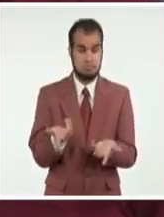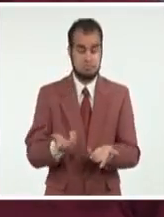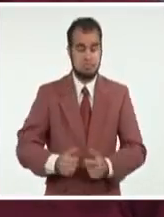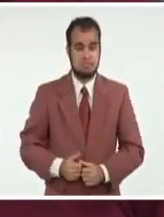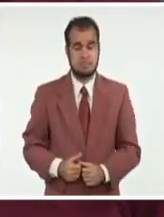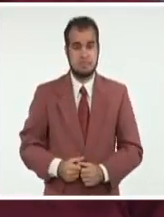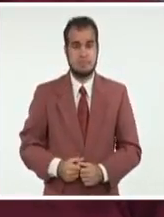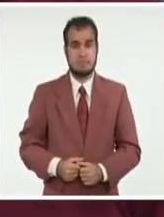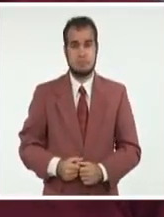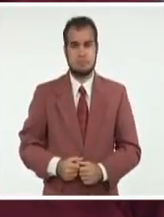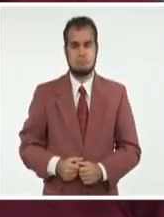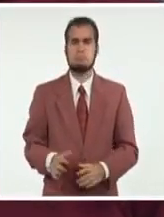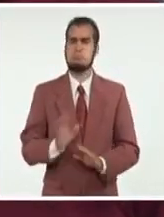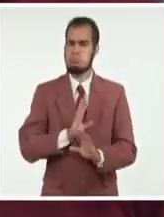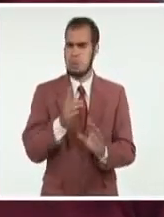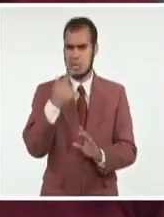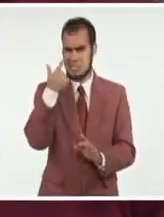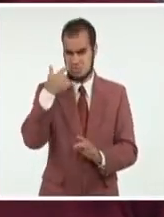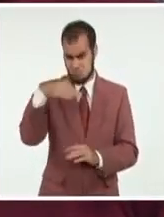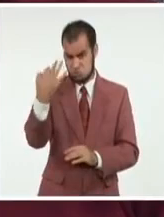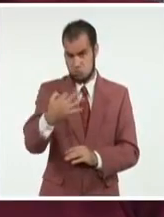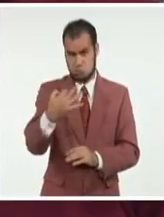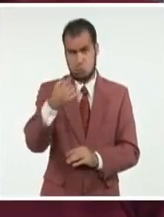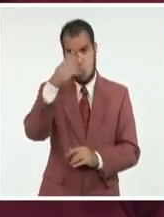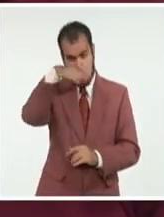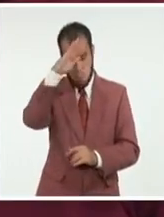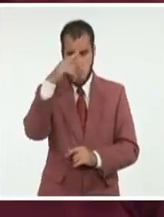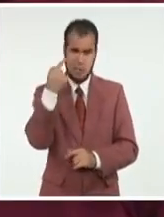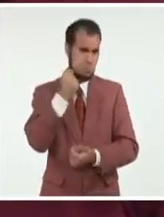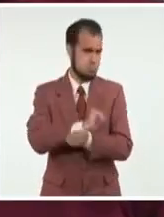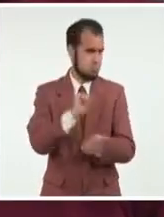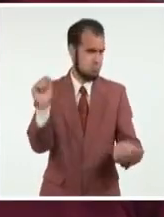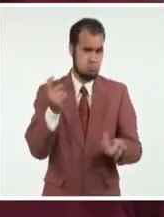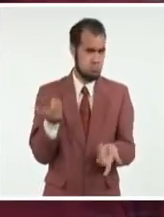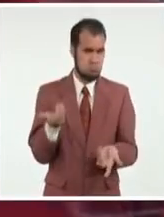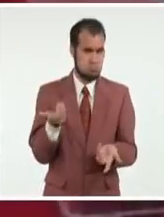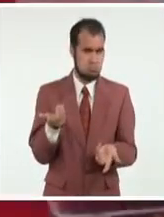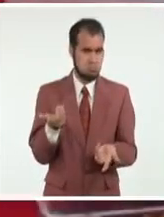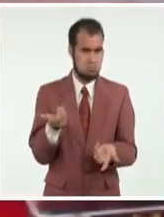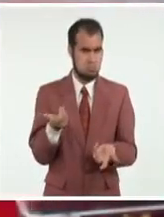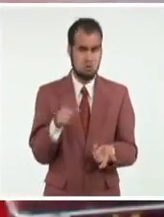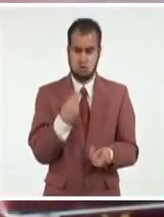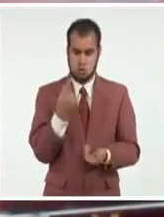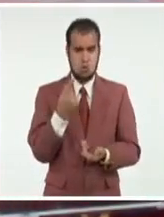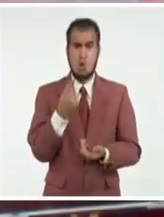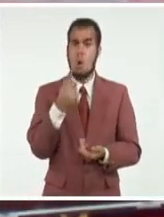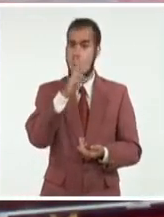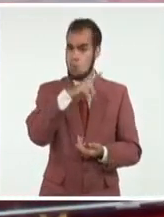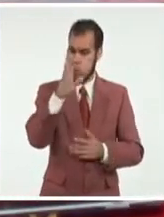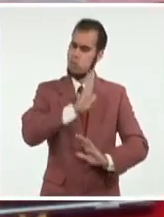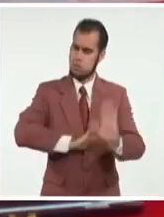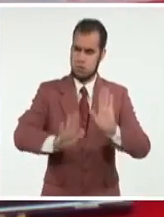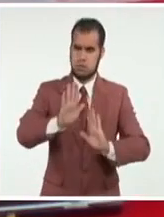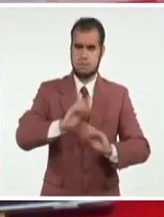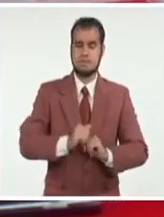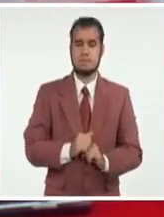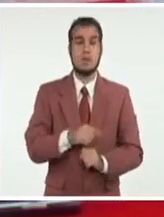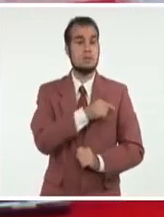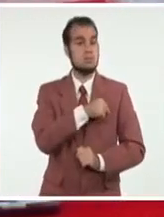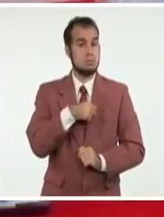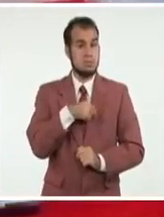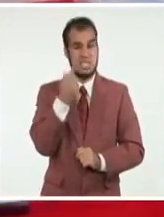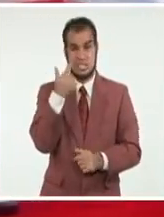Pero la vida la ha demostrado que este es un país libre y que la calle de los revolucionarios. El Menín, a partir de la valerosa